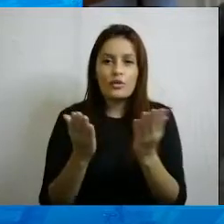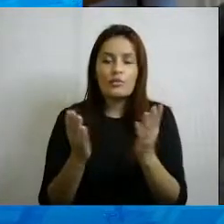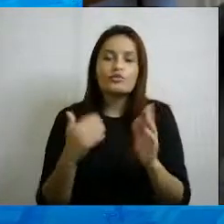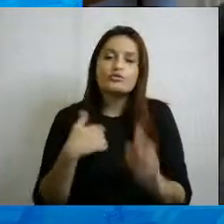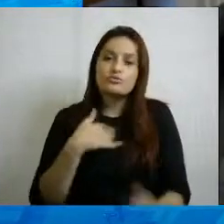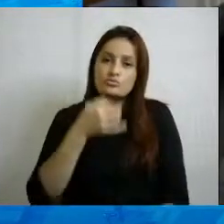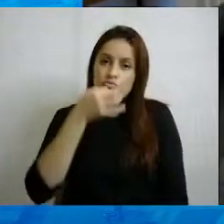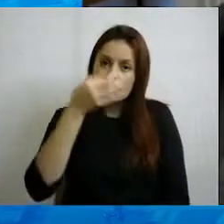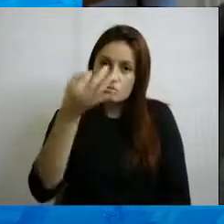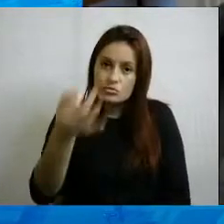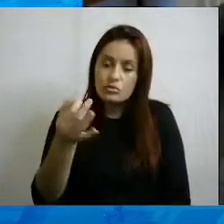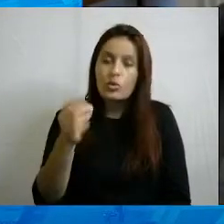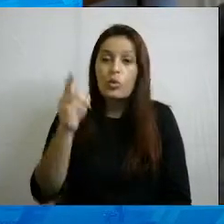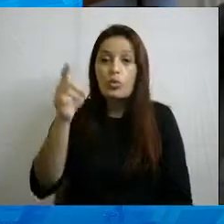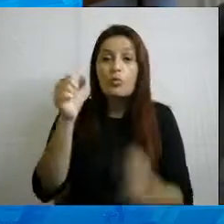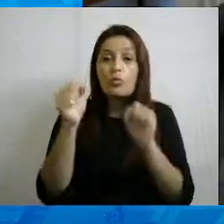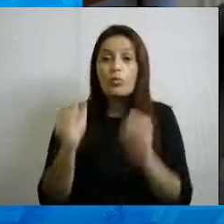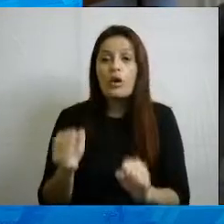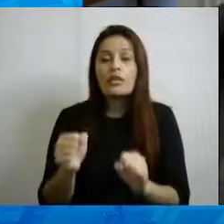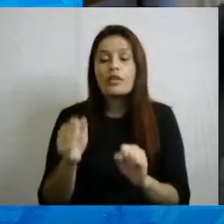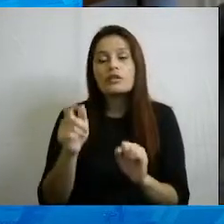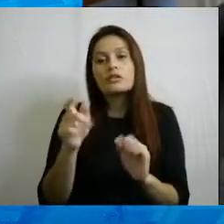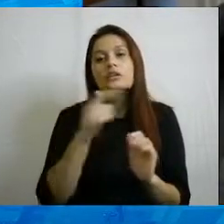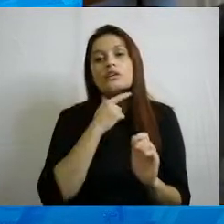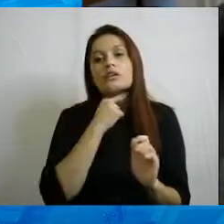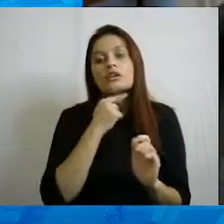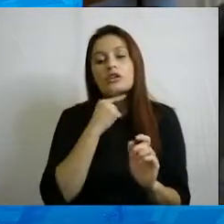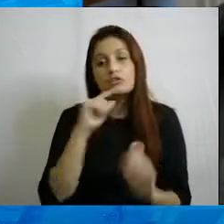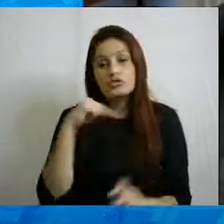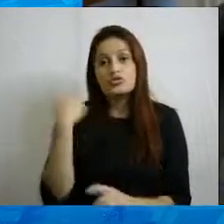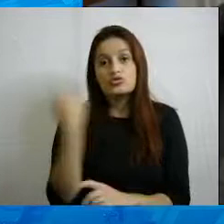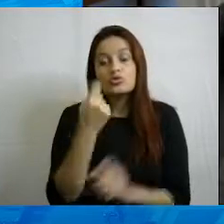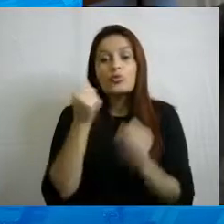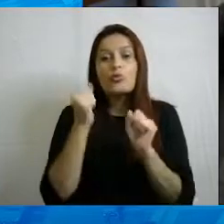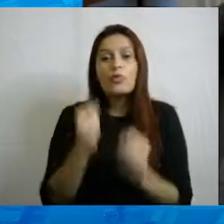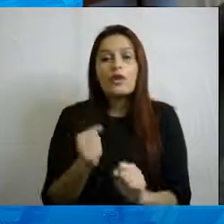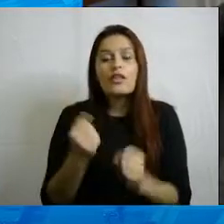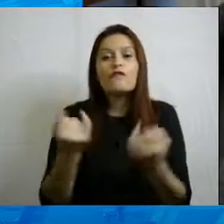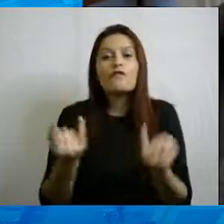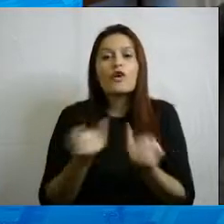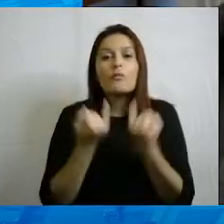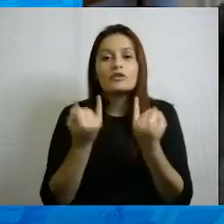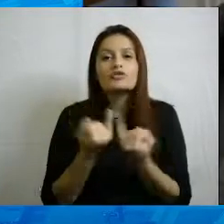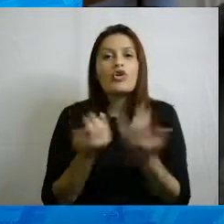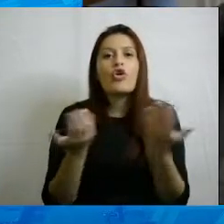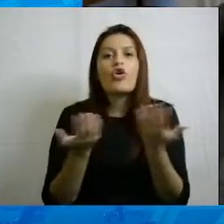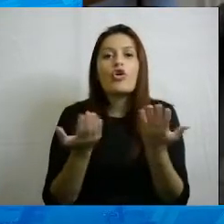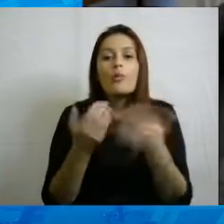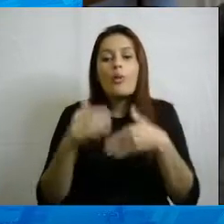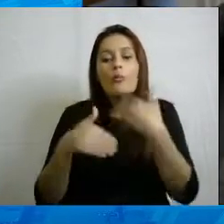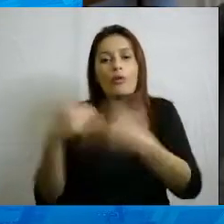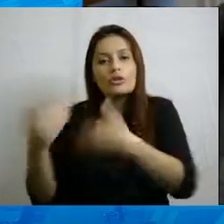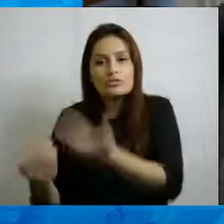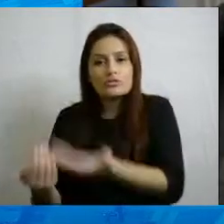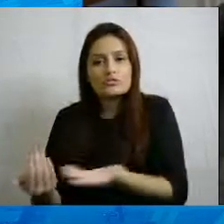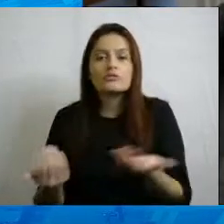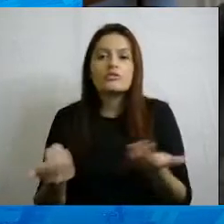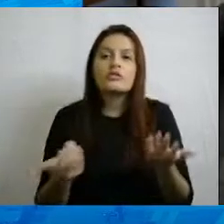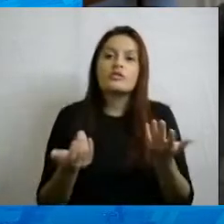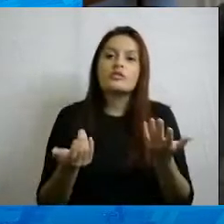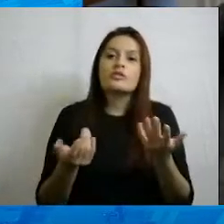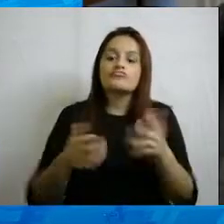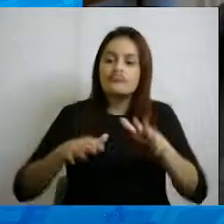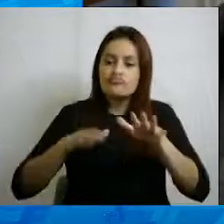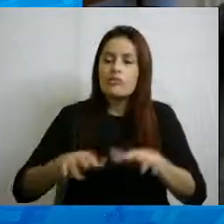en el tintero, por si es que le quiere tomar a la alcaldesa, para que nosotros también podamos estar informados de cómo quiere proceder esta